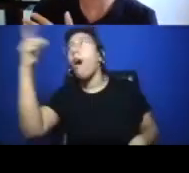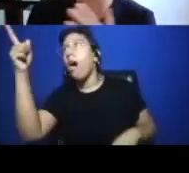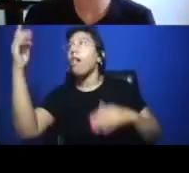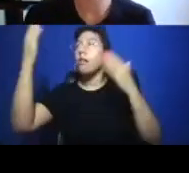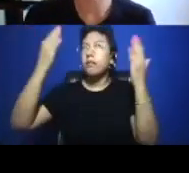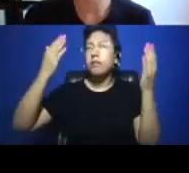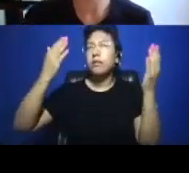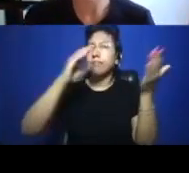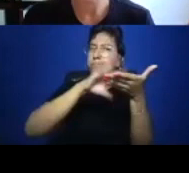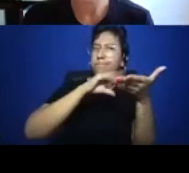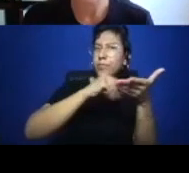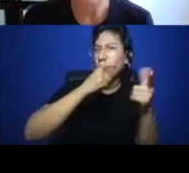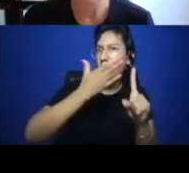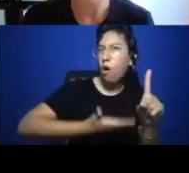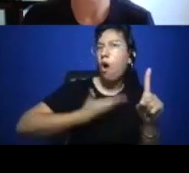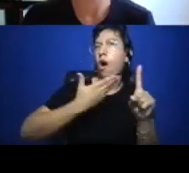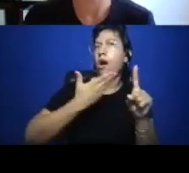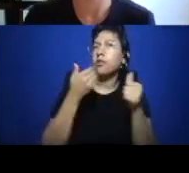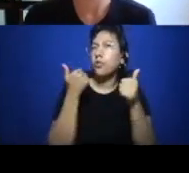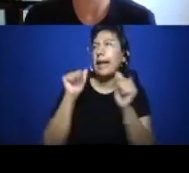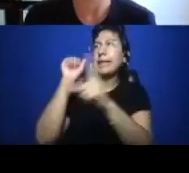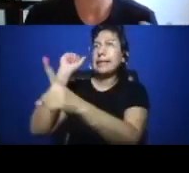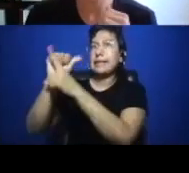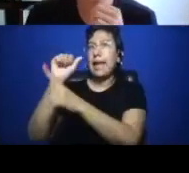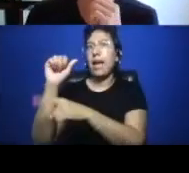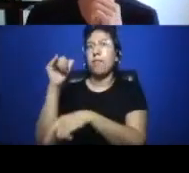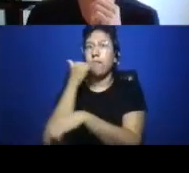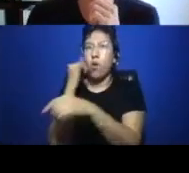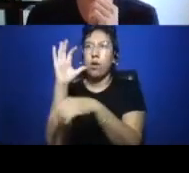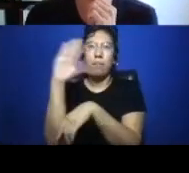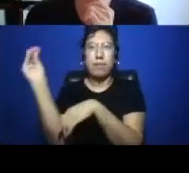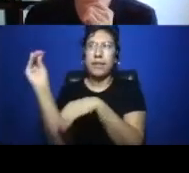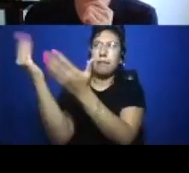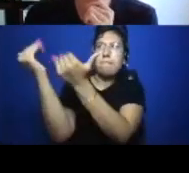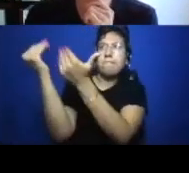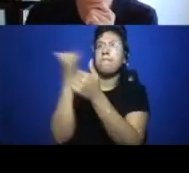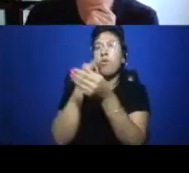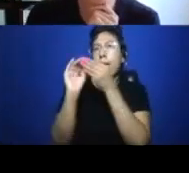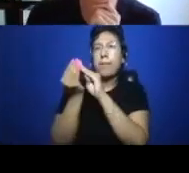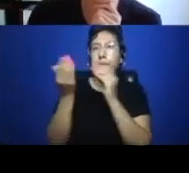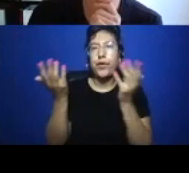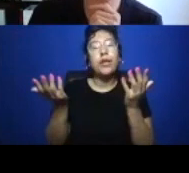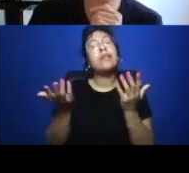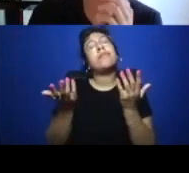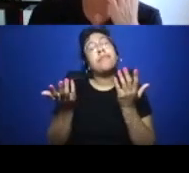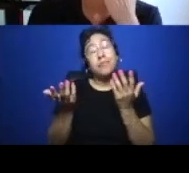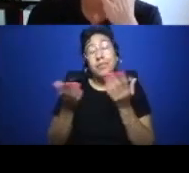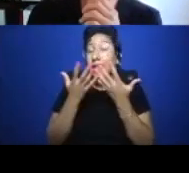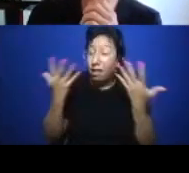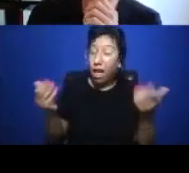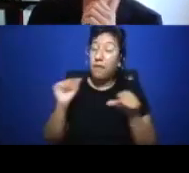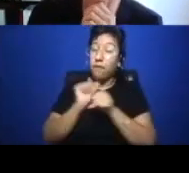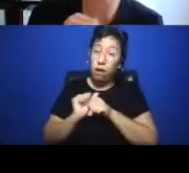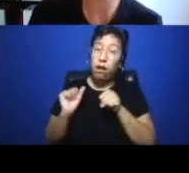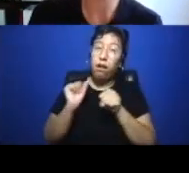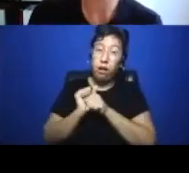suficiente información sobre ti de qué pueden manejar, estimar a tu compañía de teléfono. Lo cual es una